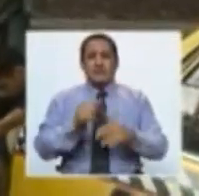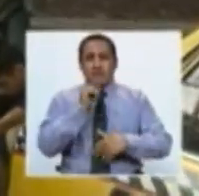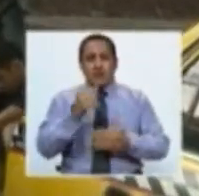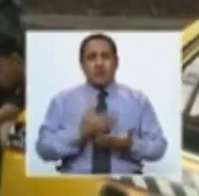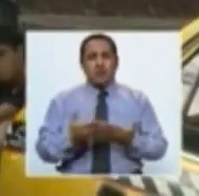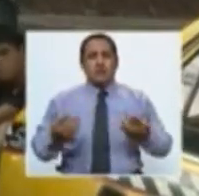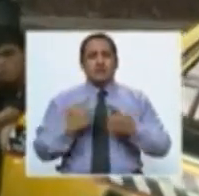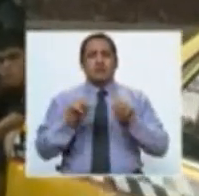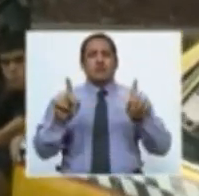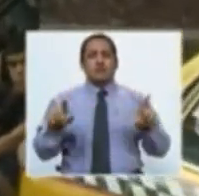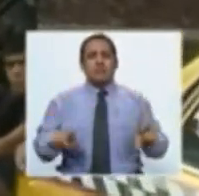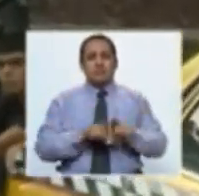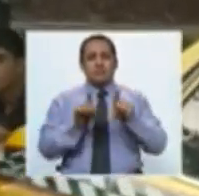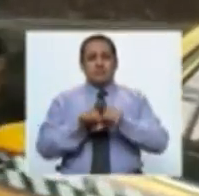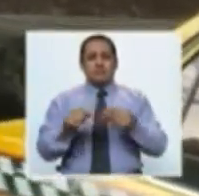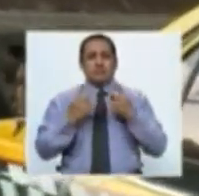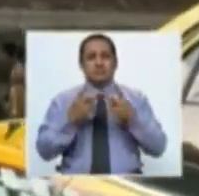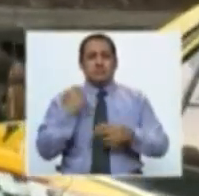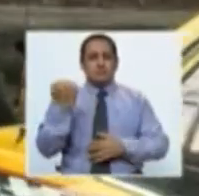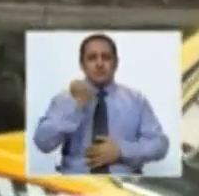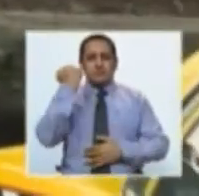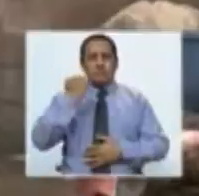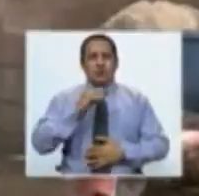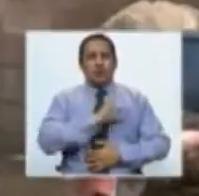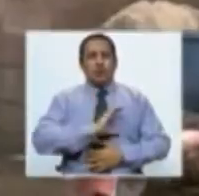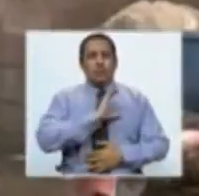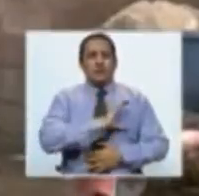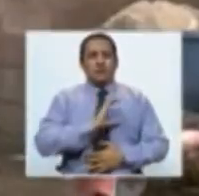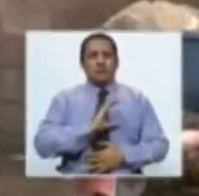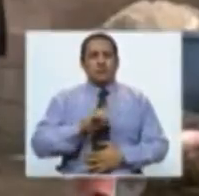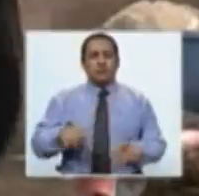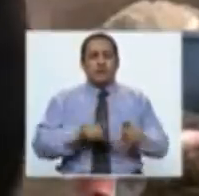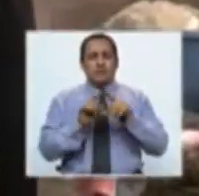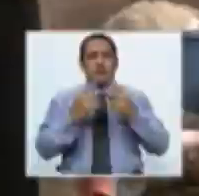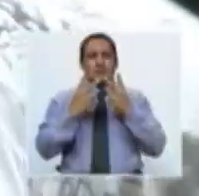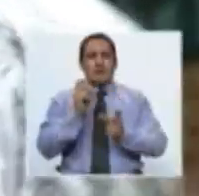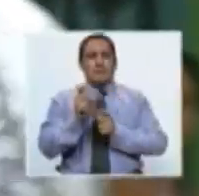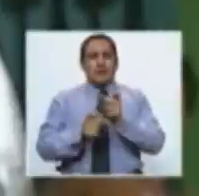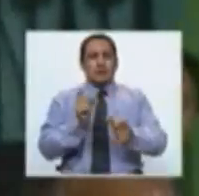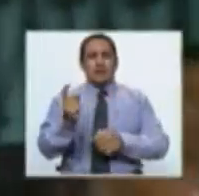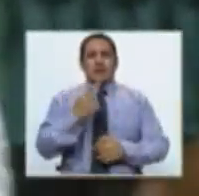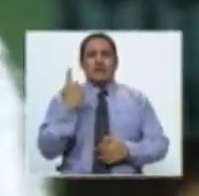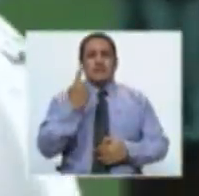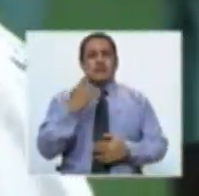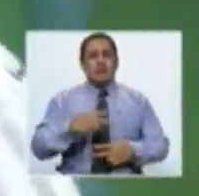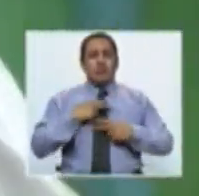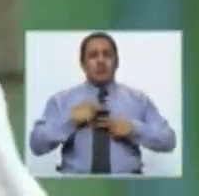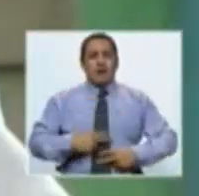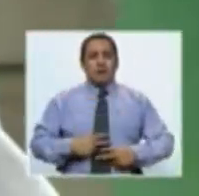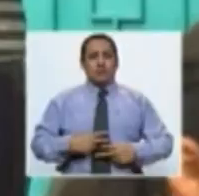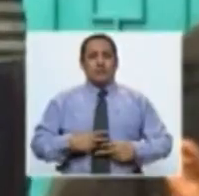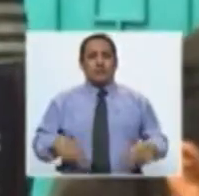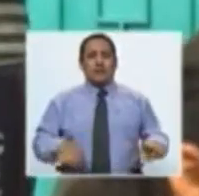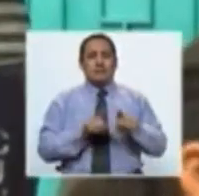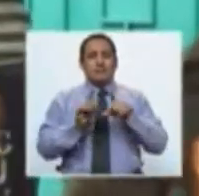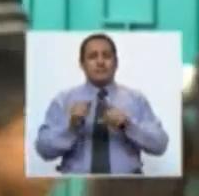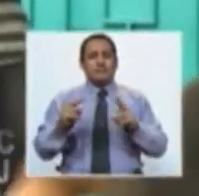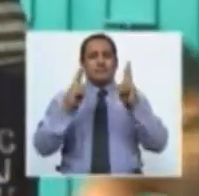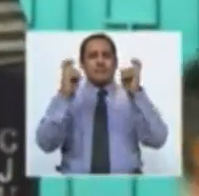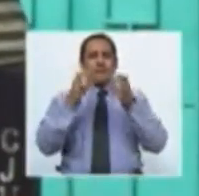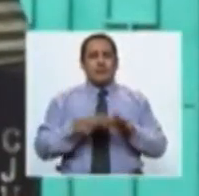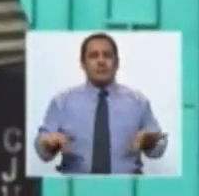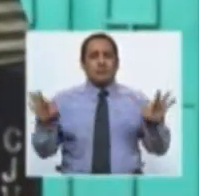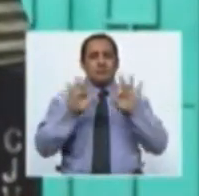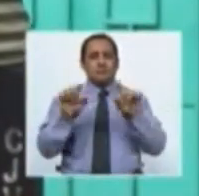de recursos, sino también ignorar comportamientos, actitudes de ciudadanía, de humanidad.